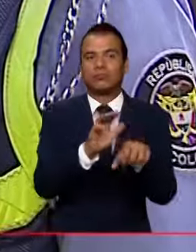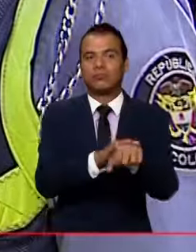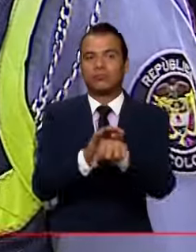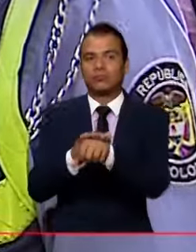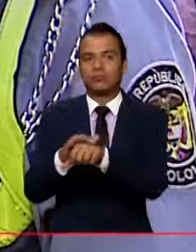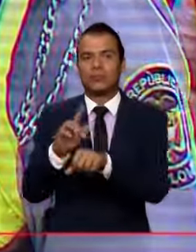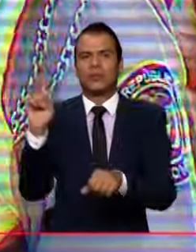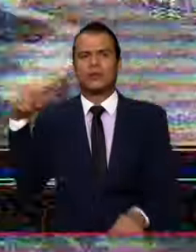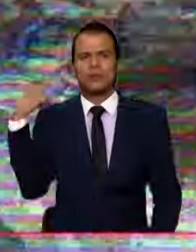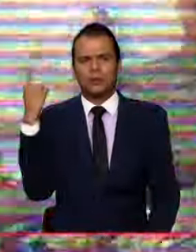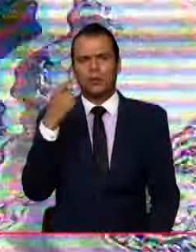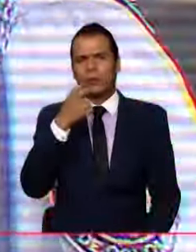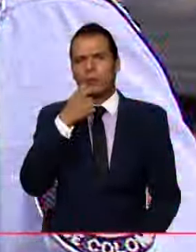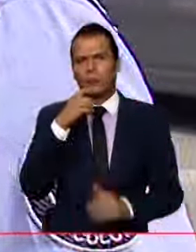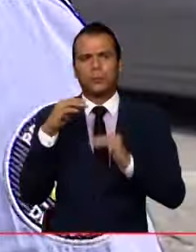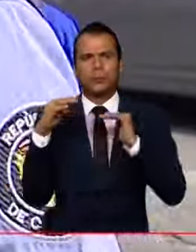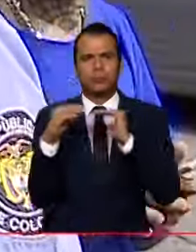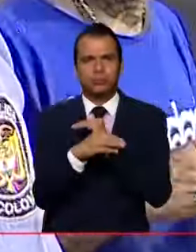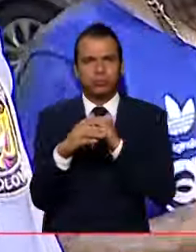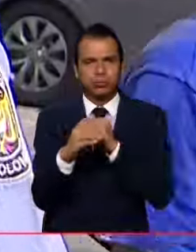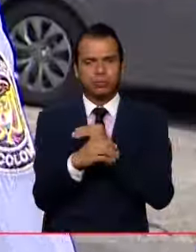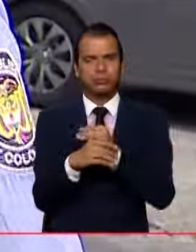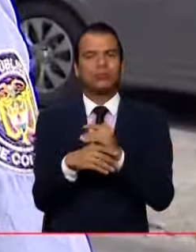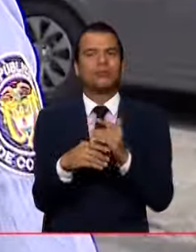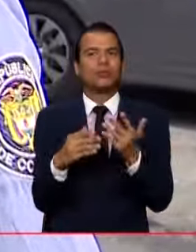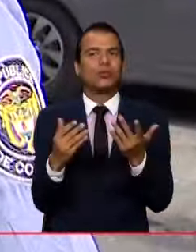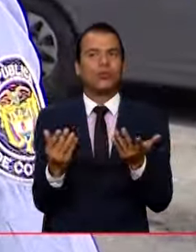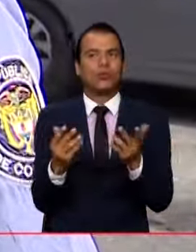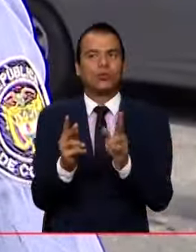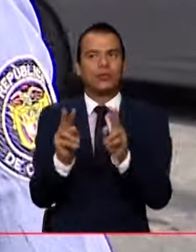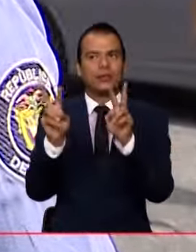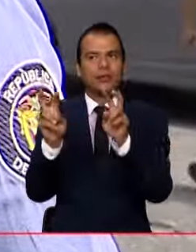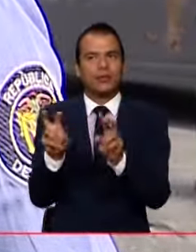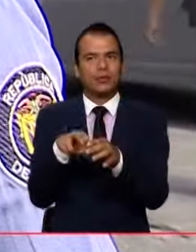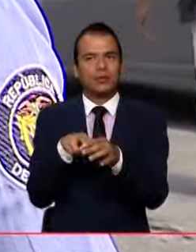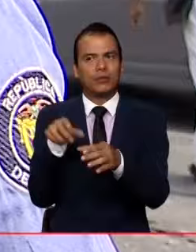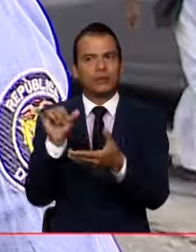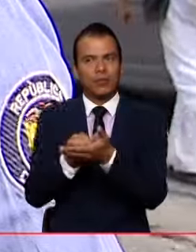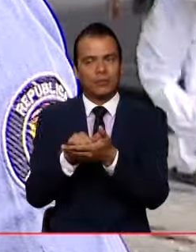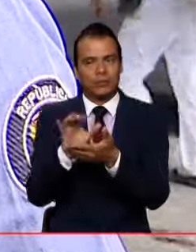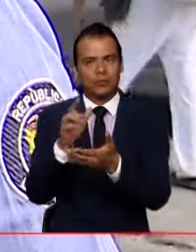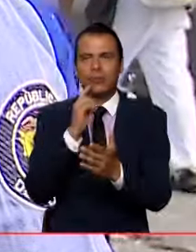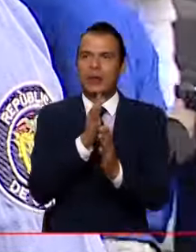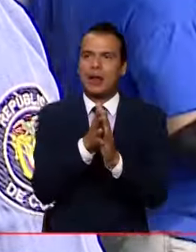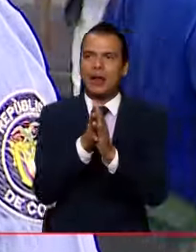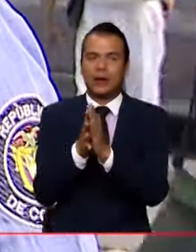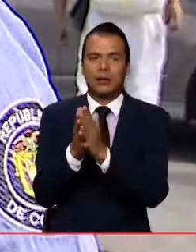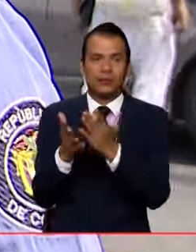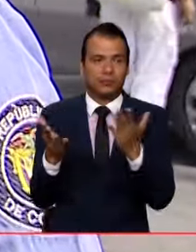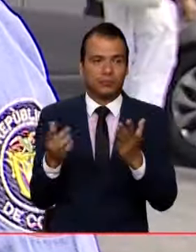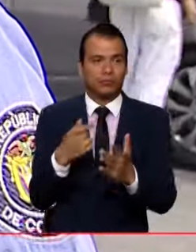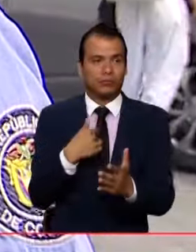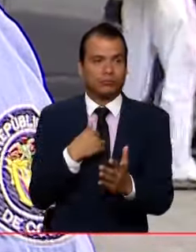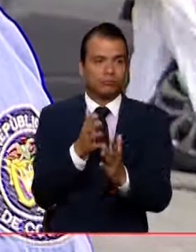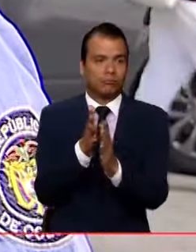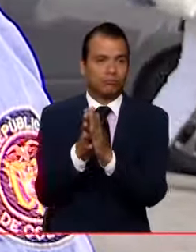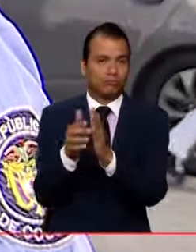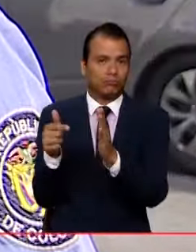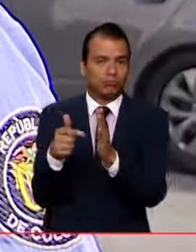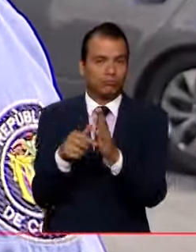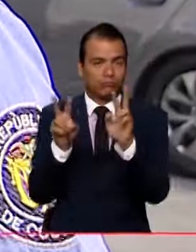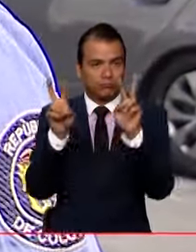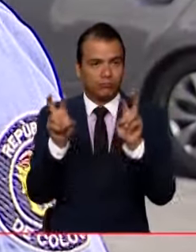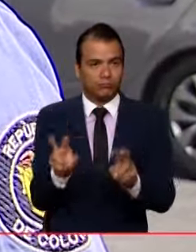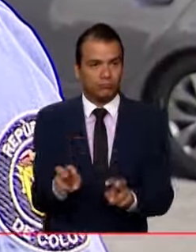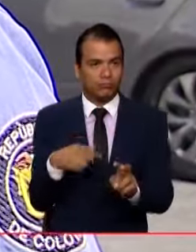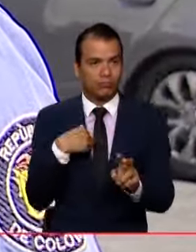la movilidad en Cali. La ciudadanía necesita estar informado de lo que está pasando en nuestra ciudad y uno de los medios es